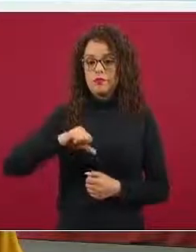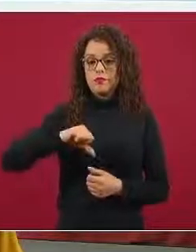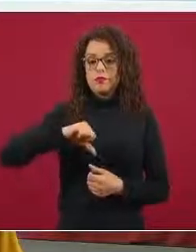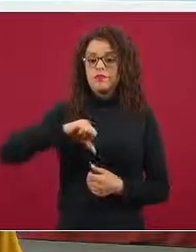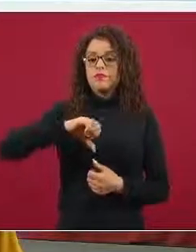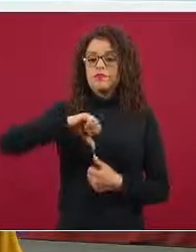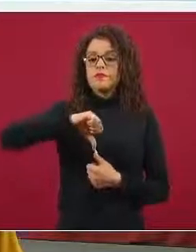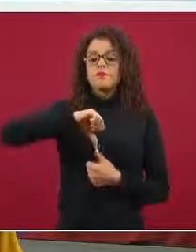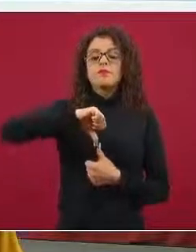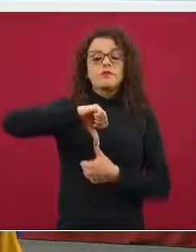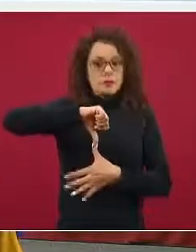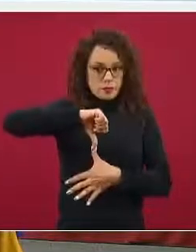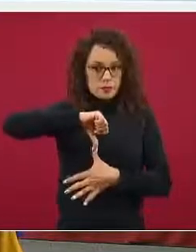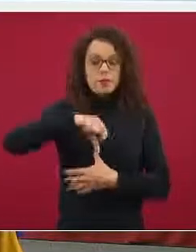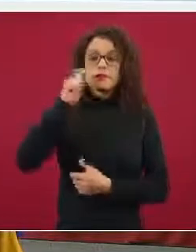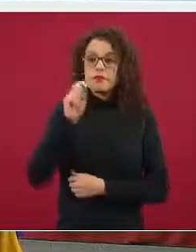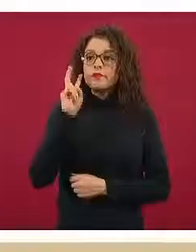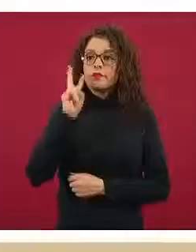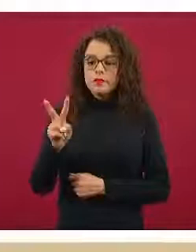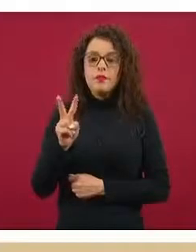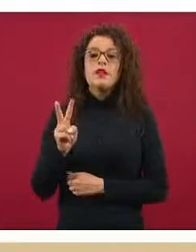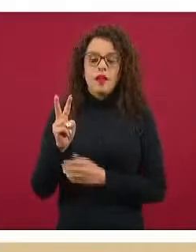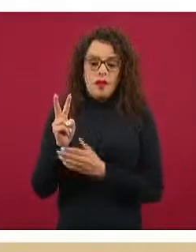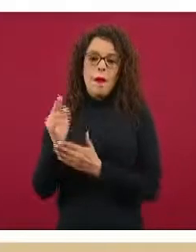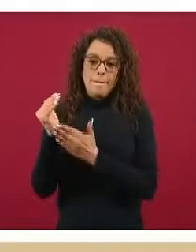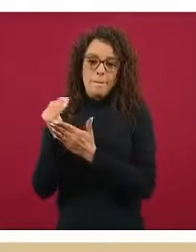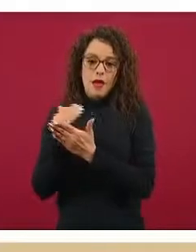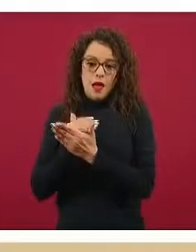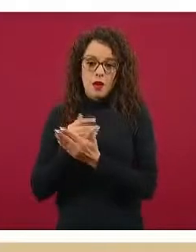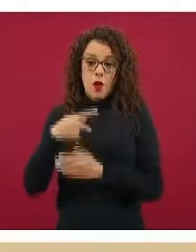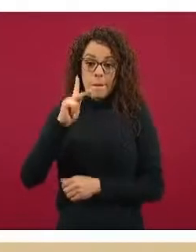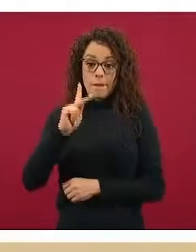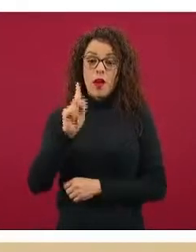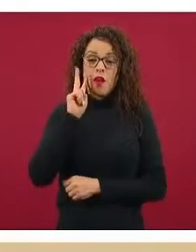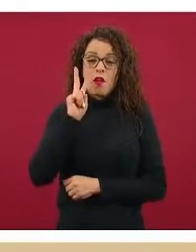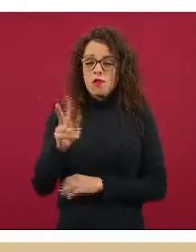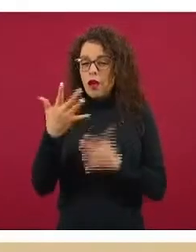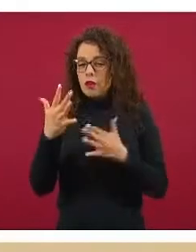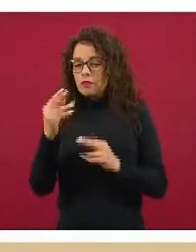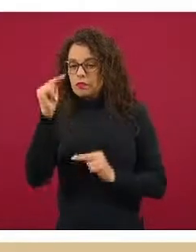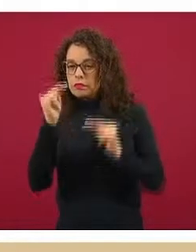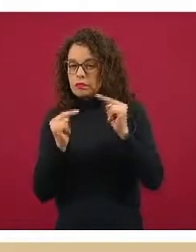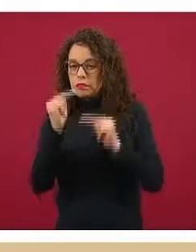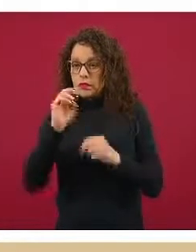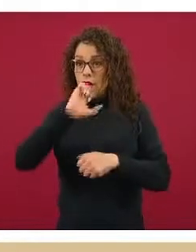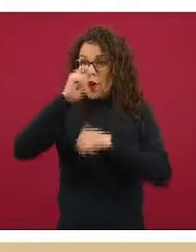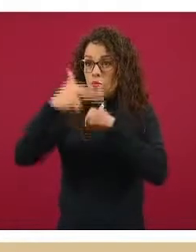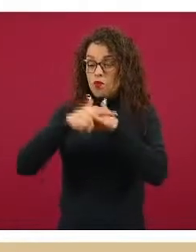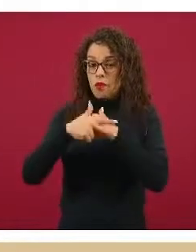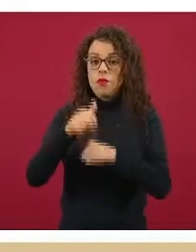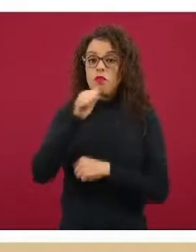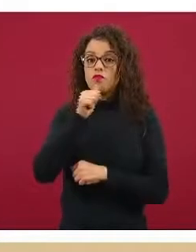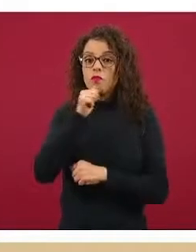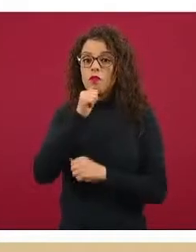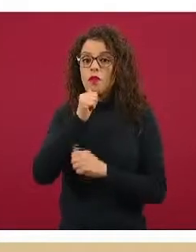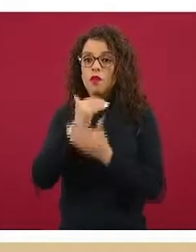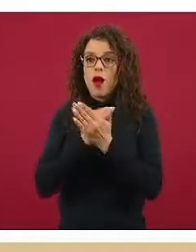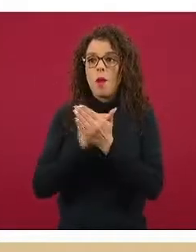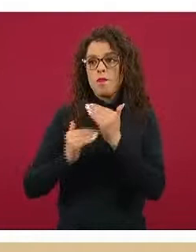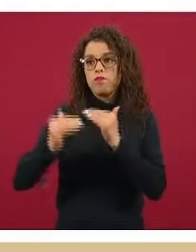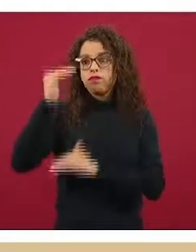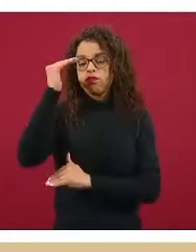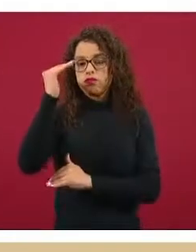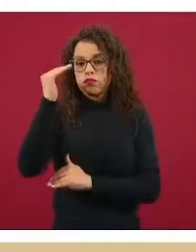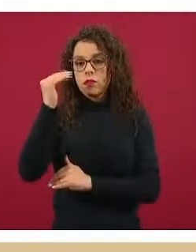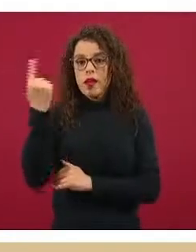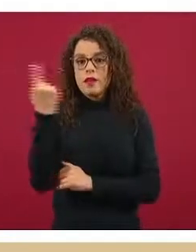semana pasada veíamos a Europa que llegaba más o menos por este nivel, o sea, todavía no superaba las Américas, se encontraba a